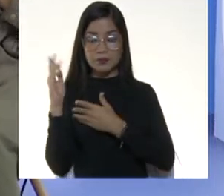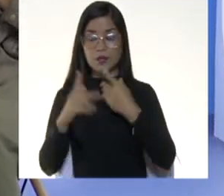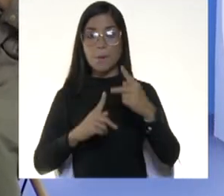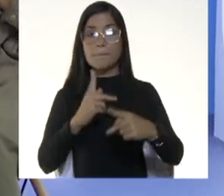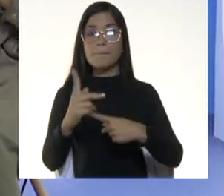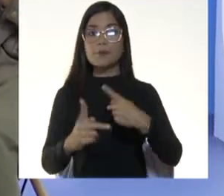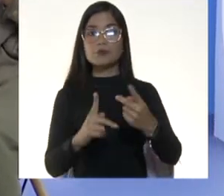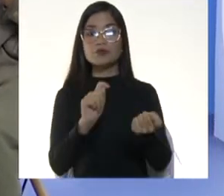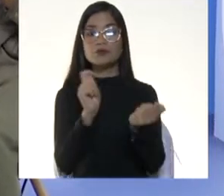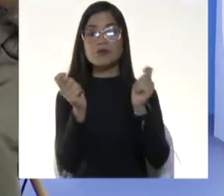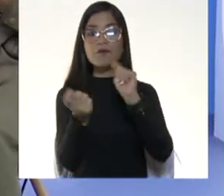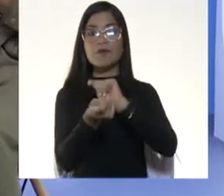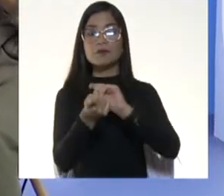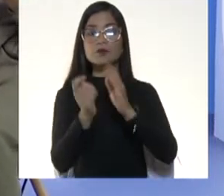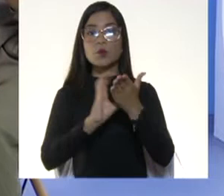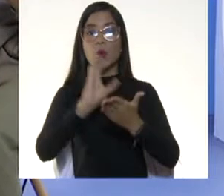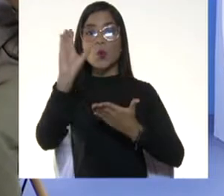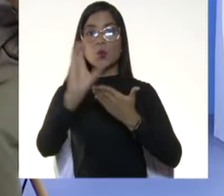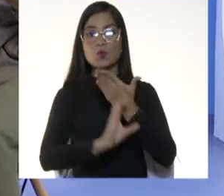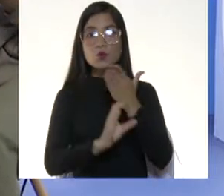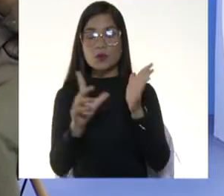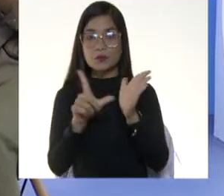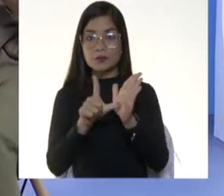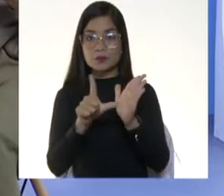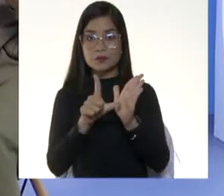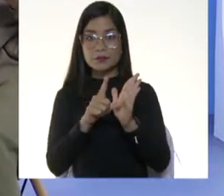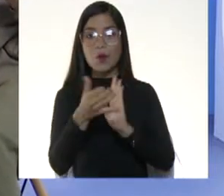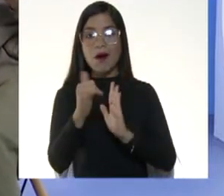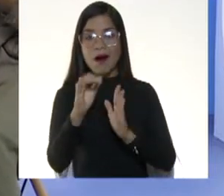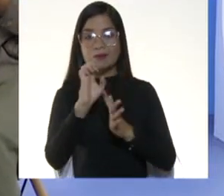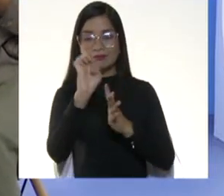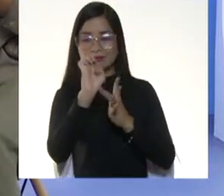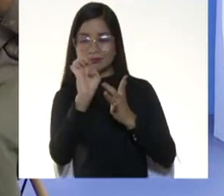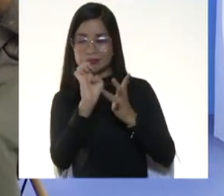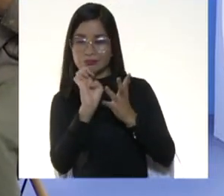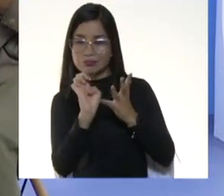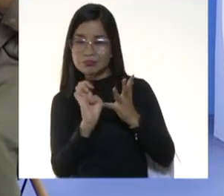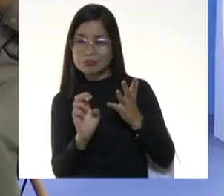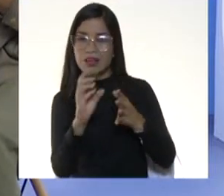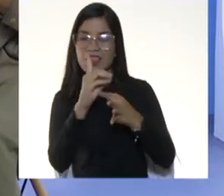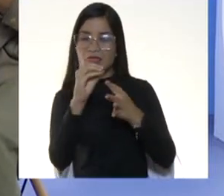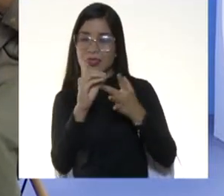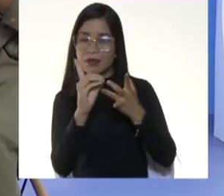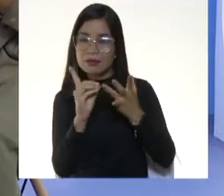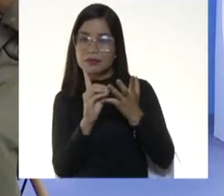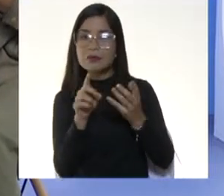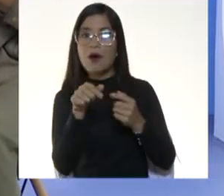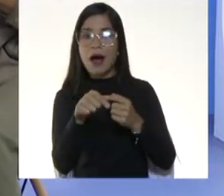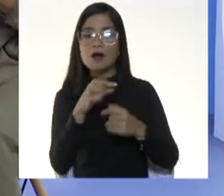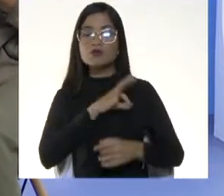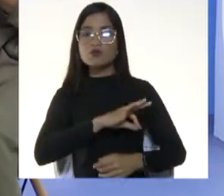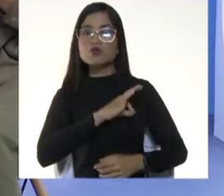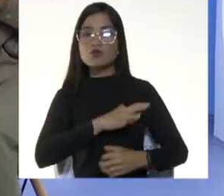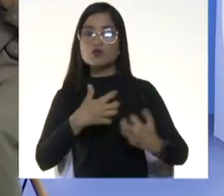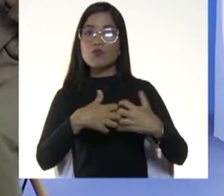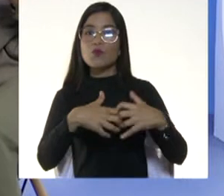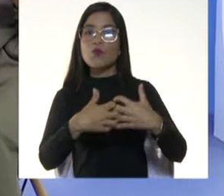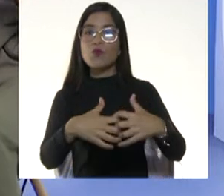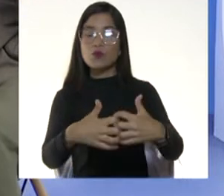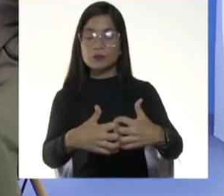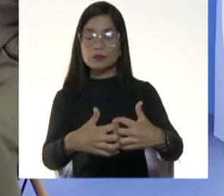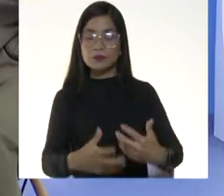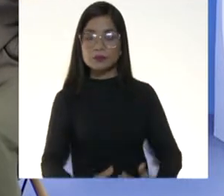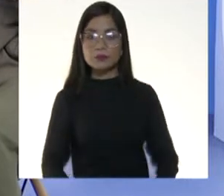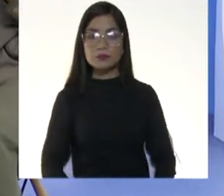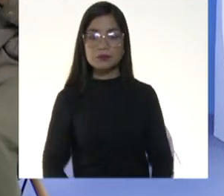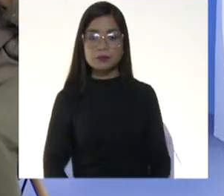educación media, tiene elementos descriptivos para apuntalar lo que es lo socioproductivo. De hecho, Media General